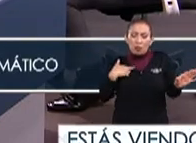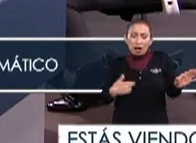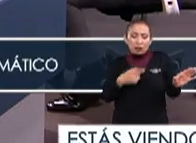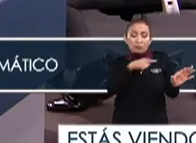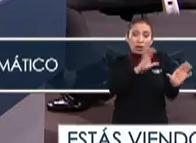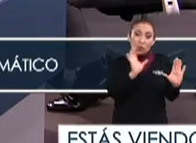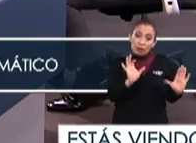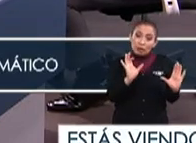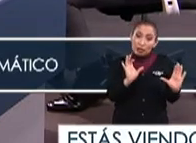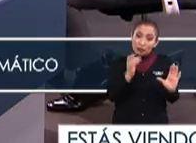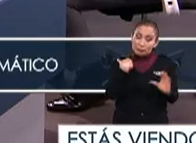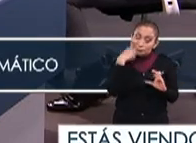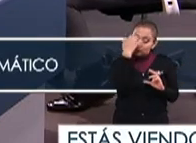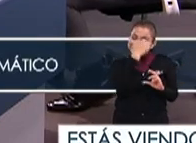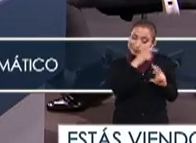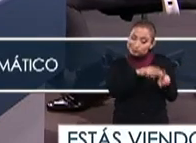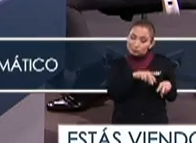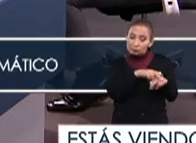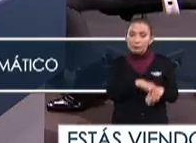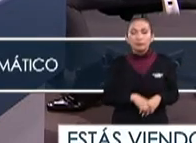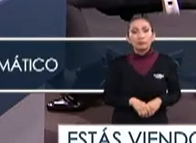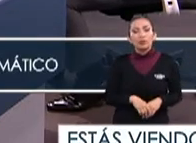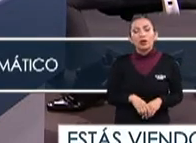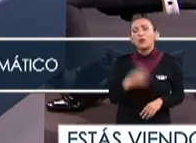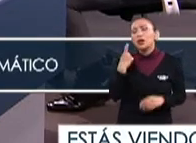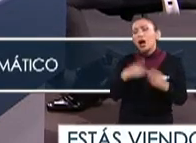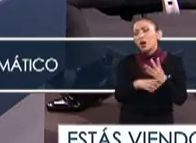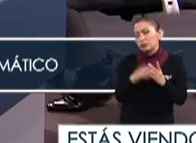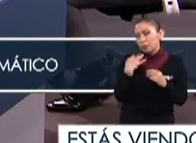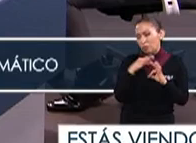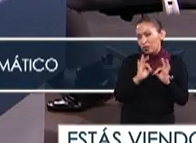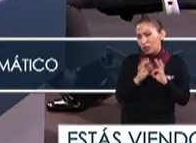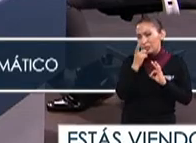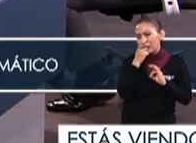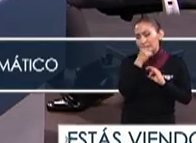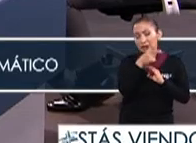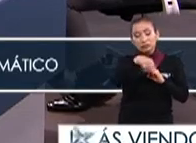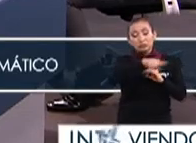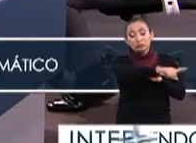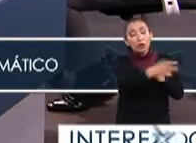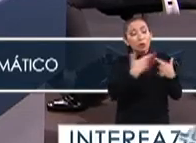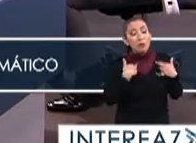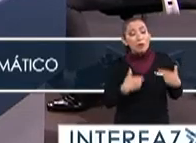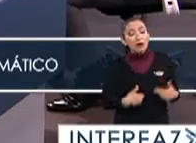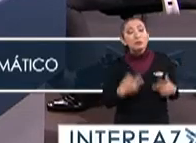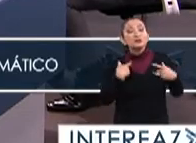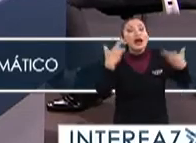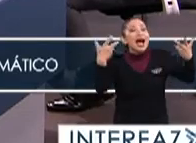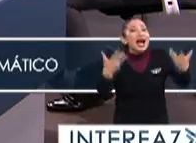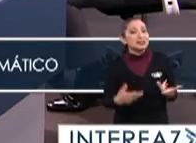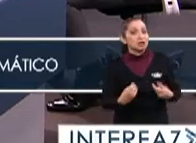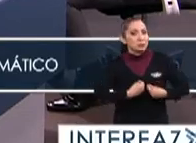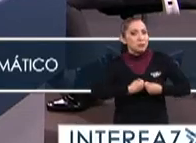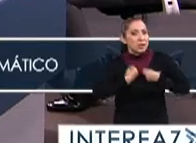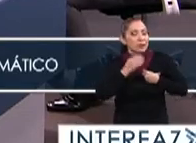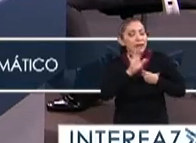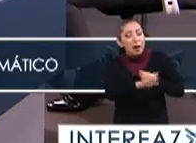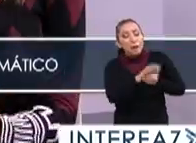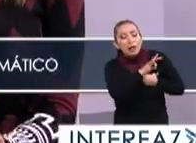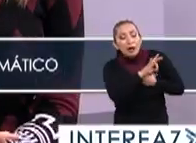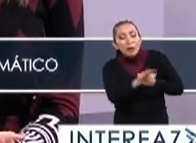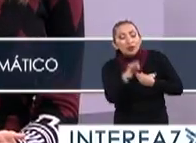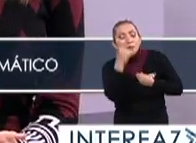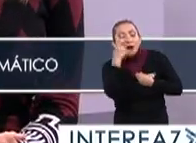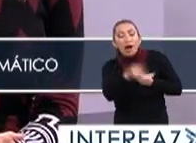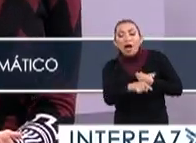también tener cuidado en ese análisis. Claro. Es muy importante también hacer hincapié en las acciones que las personas comunes podemos